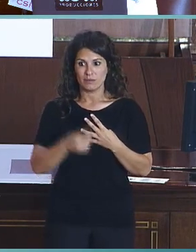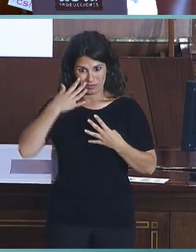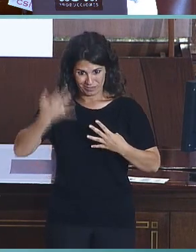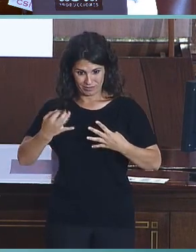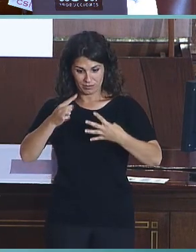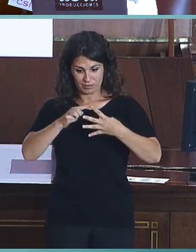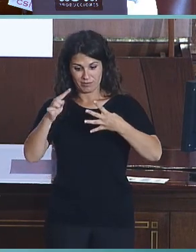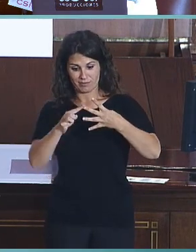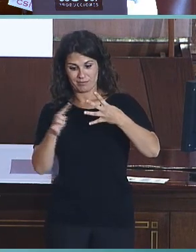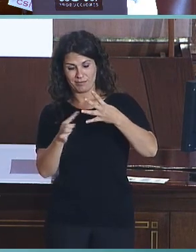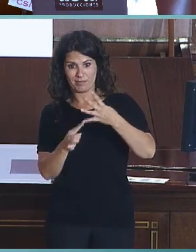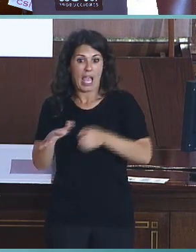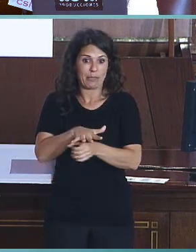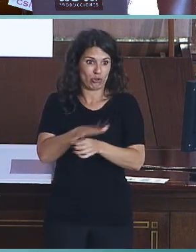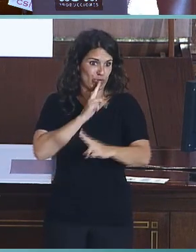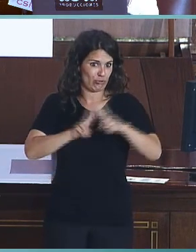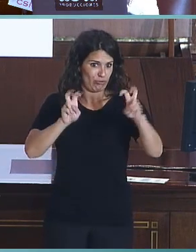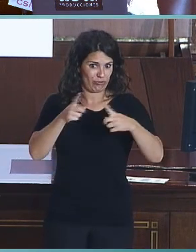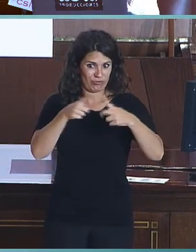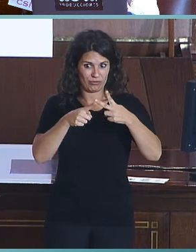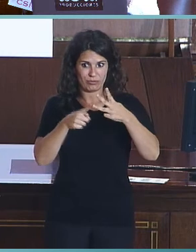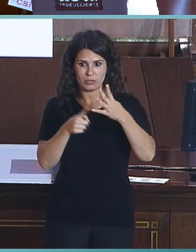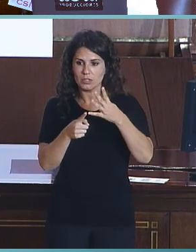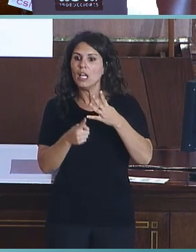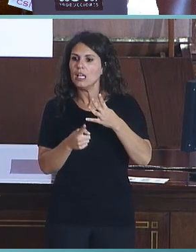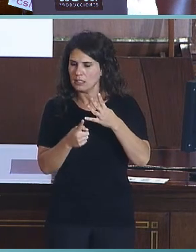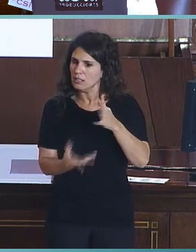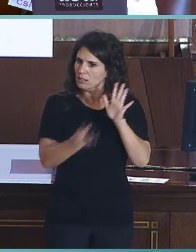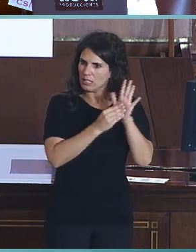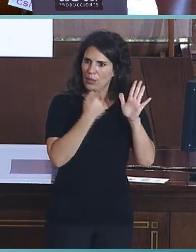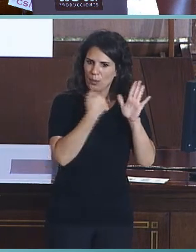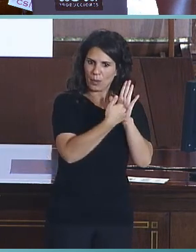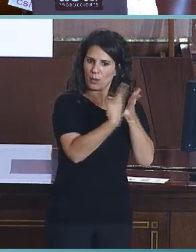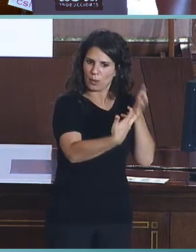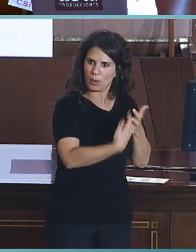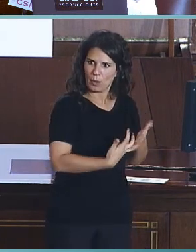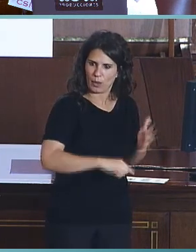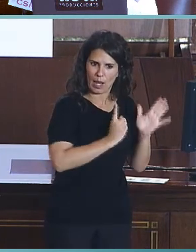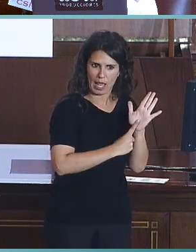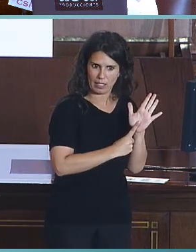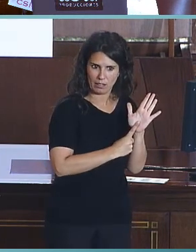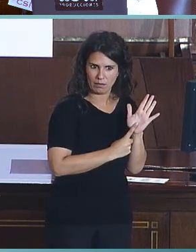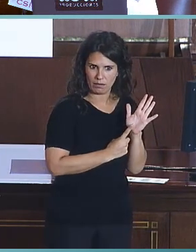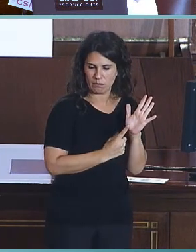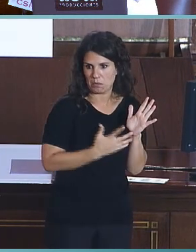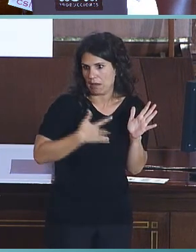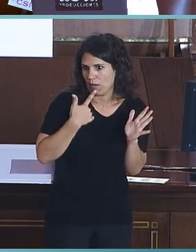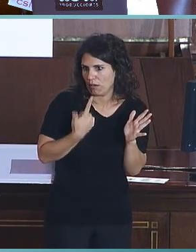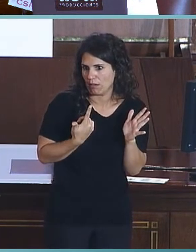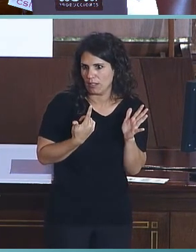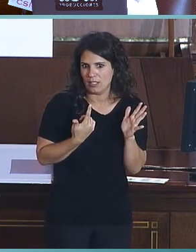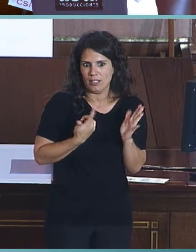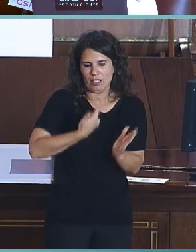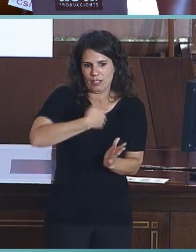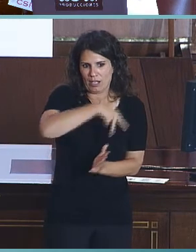ámbitos que de alguna manera están recogidos en el articulado de la ley y ahí se prevé